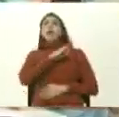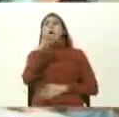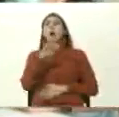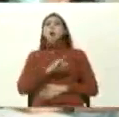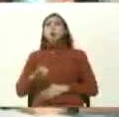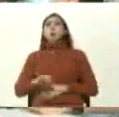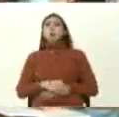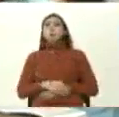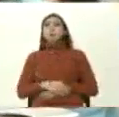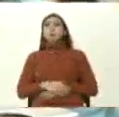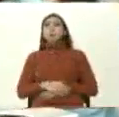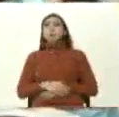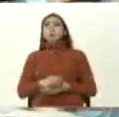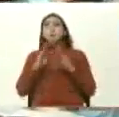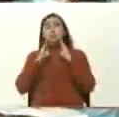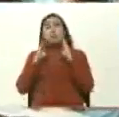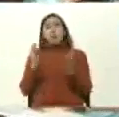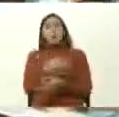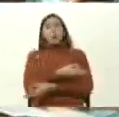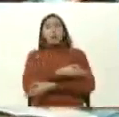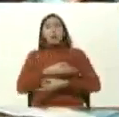Gabriela. Bendecido y exitoso.